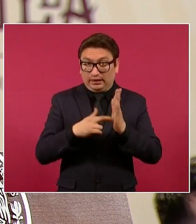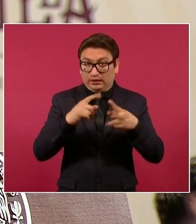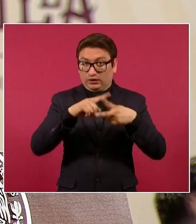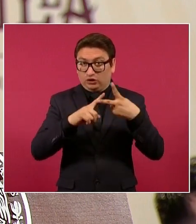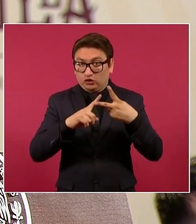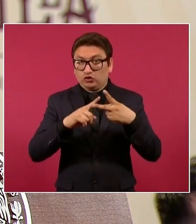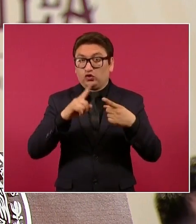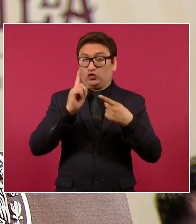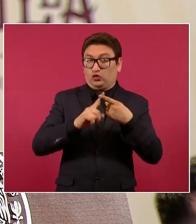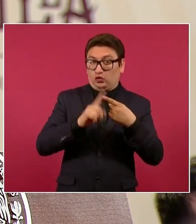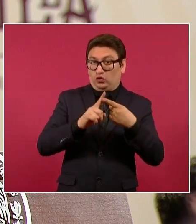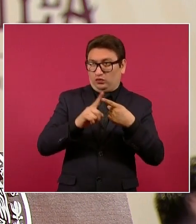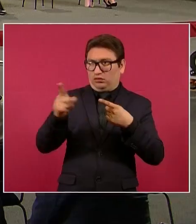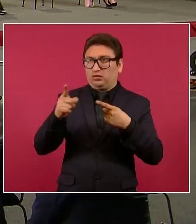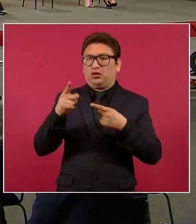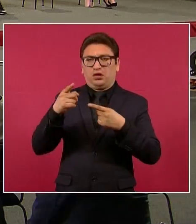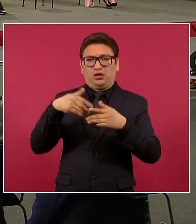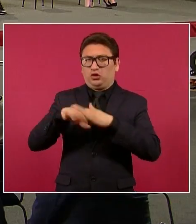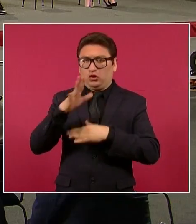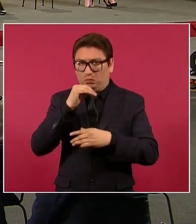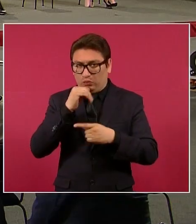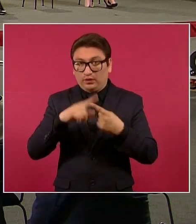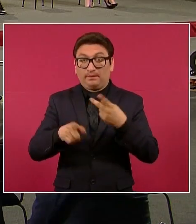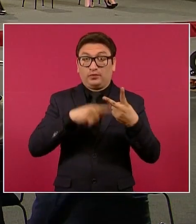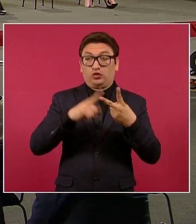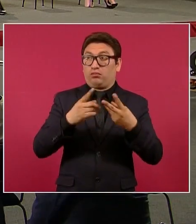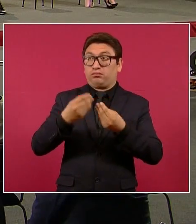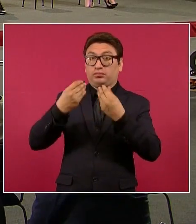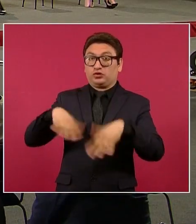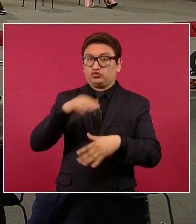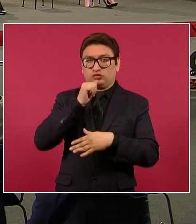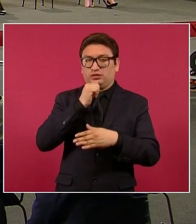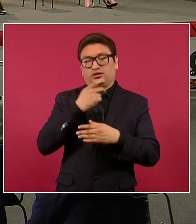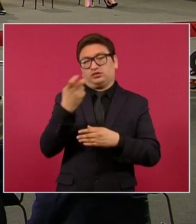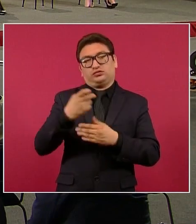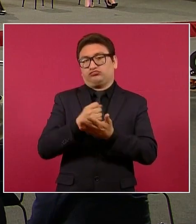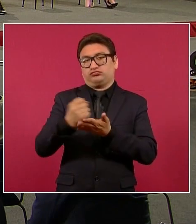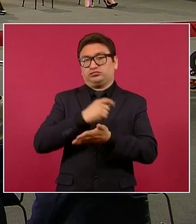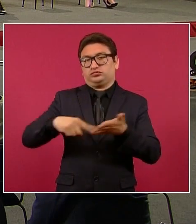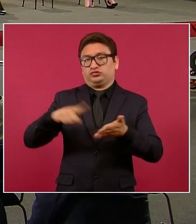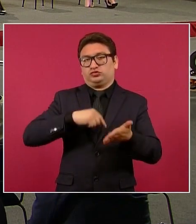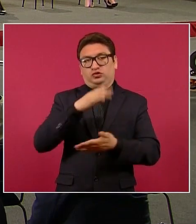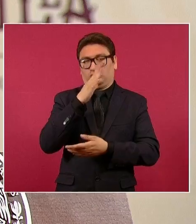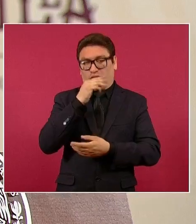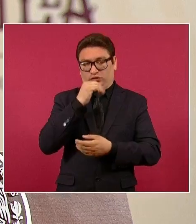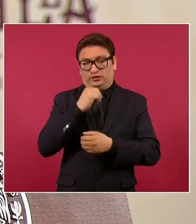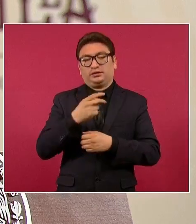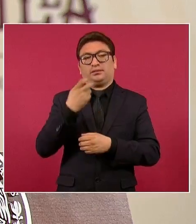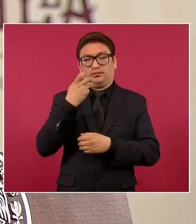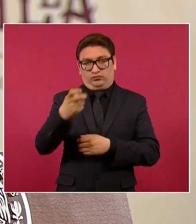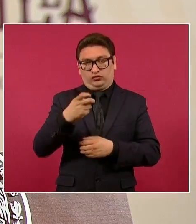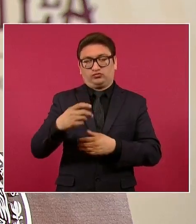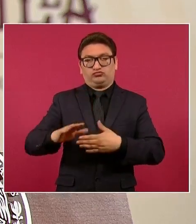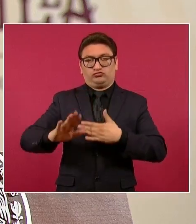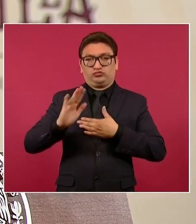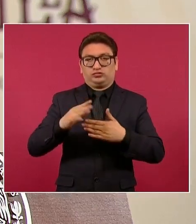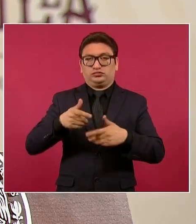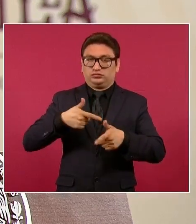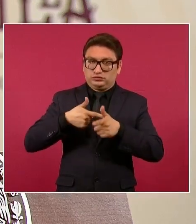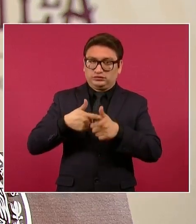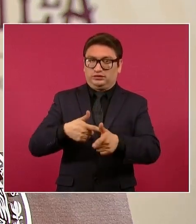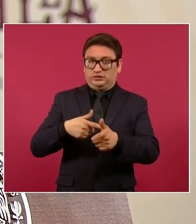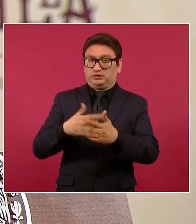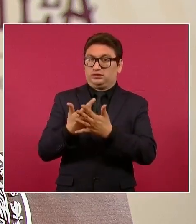Mientras exista la garantía hipotecaria, nos es imposible el poder liquidar los créditos. El compromiso, insisto, sigue en